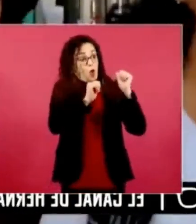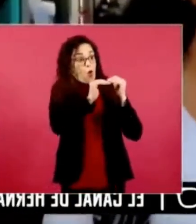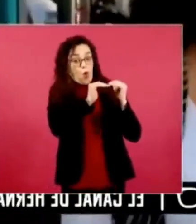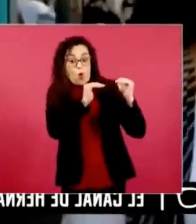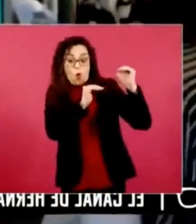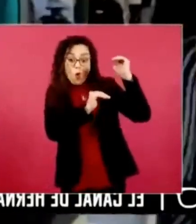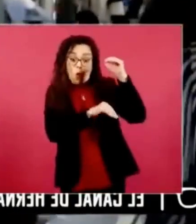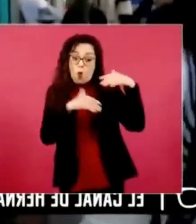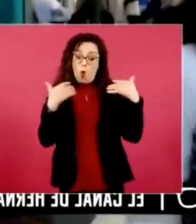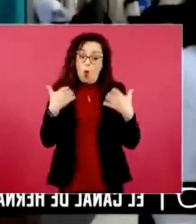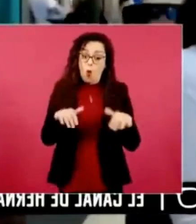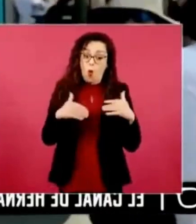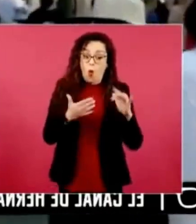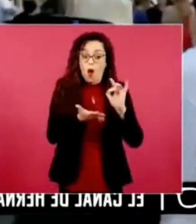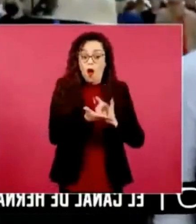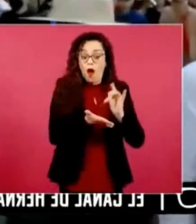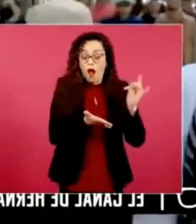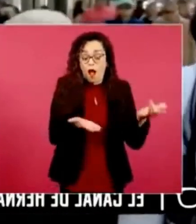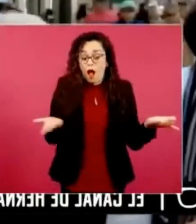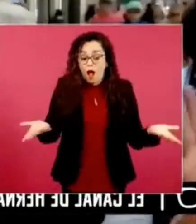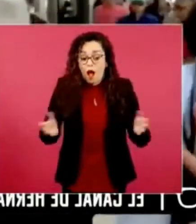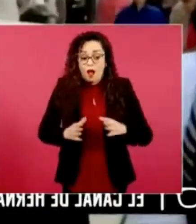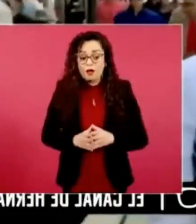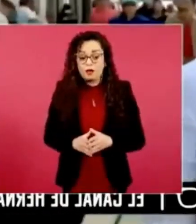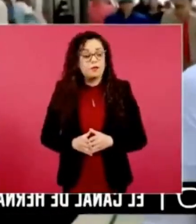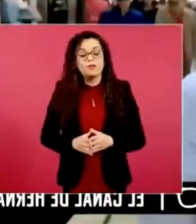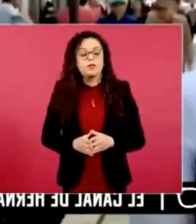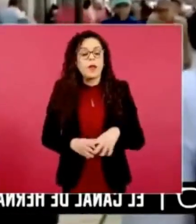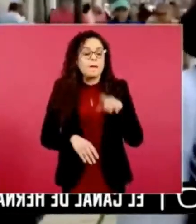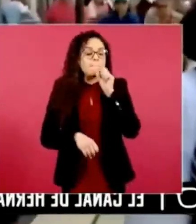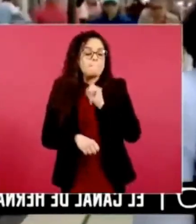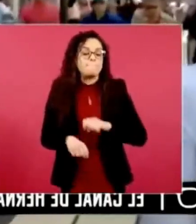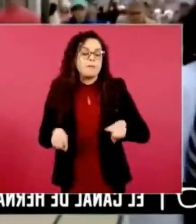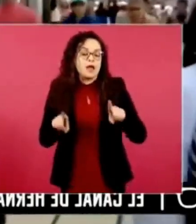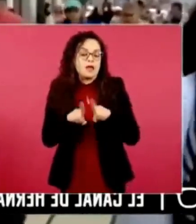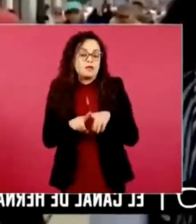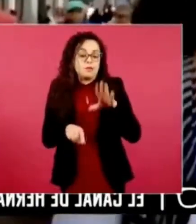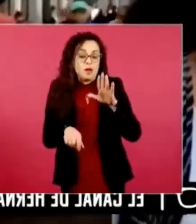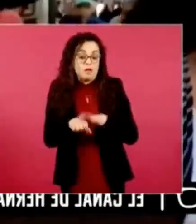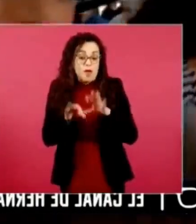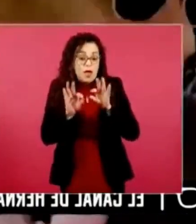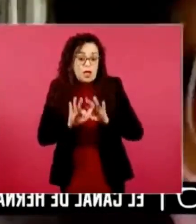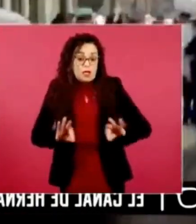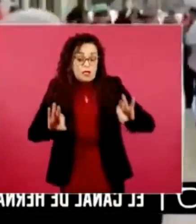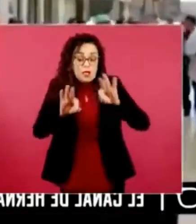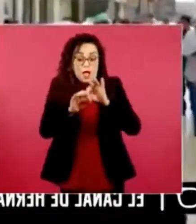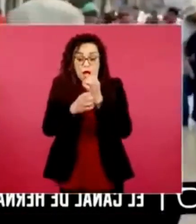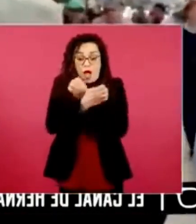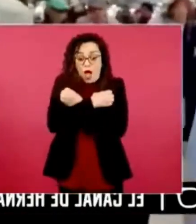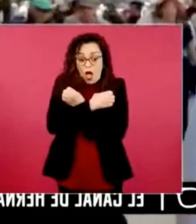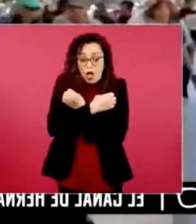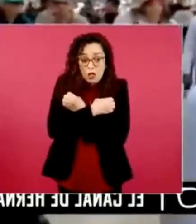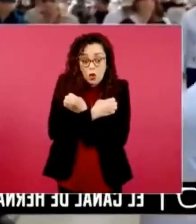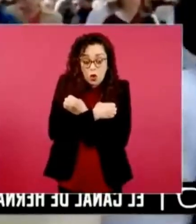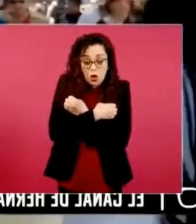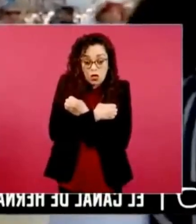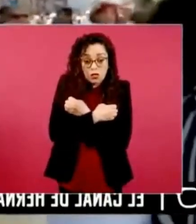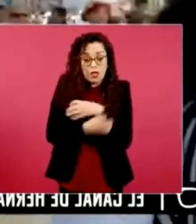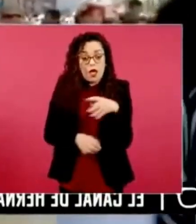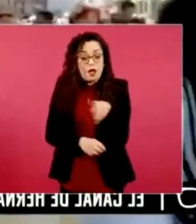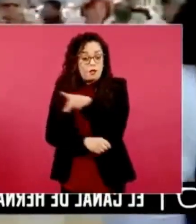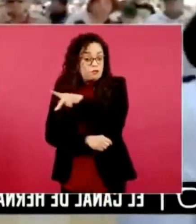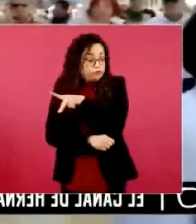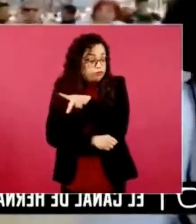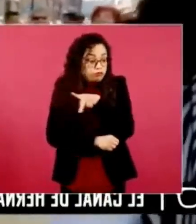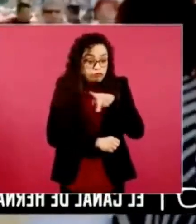Gracias. Pero eso es lo mismo. No, totalmente. O sea, la educación es lo más importante. Sin duda. Si quieren tener todos educación, entonces claro.